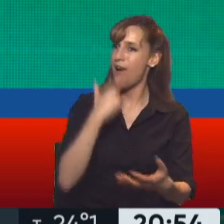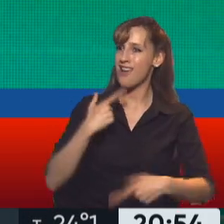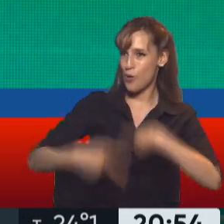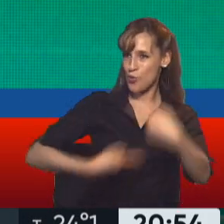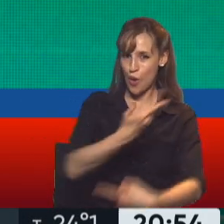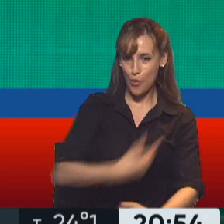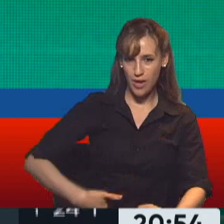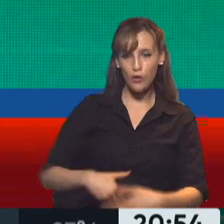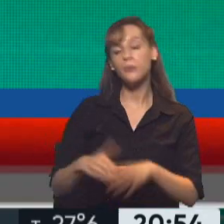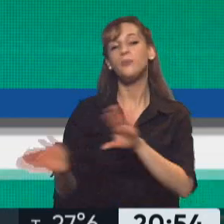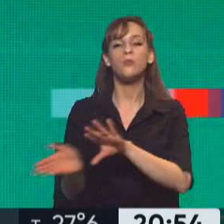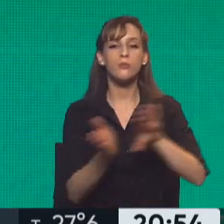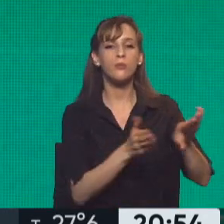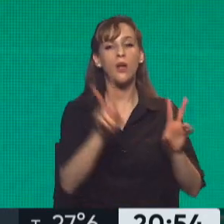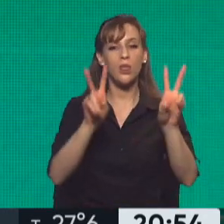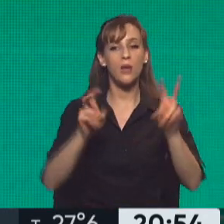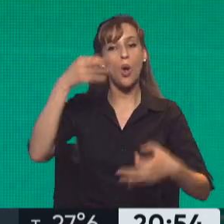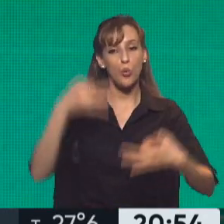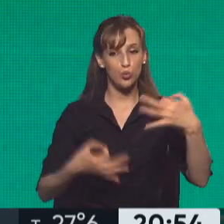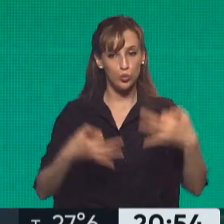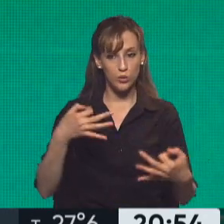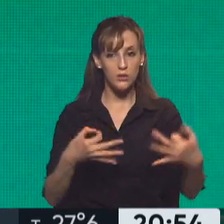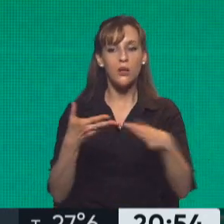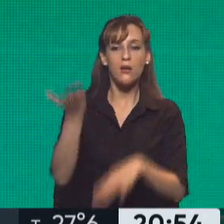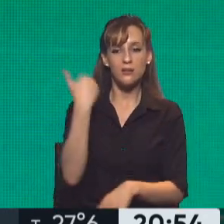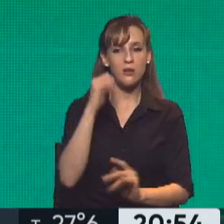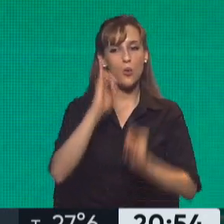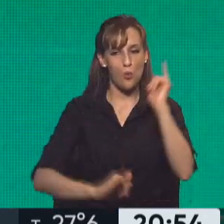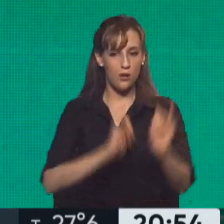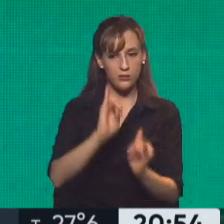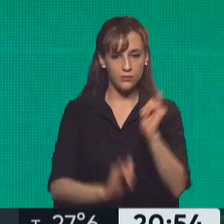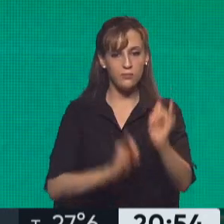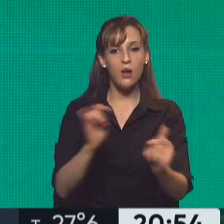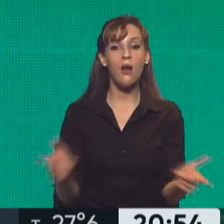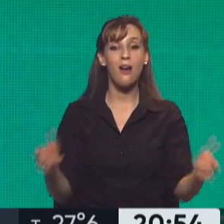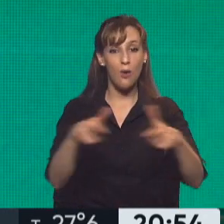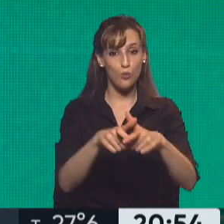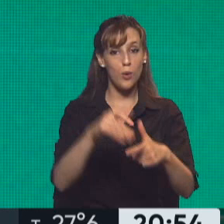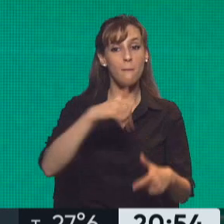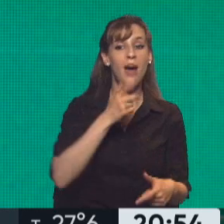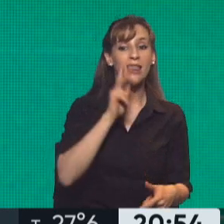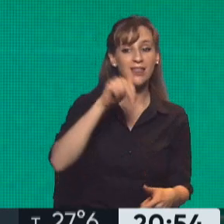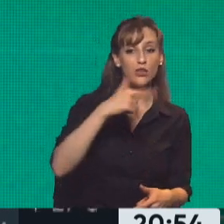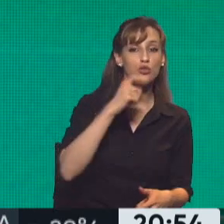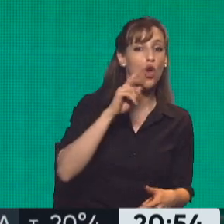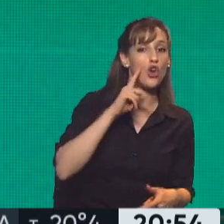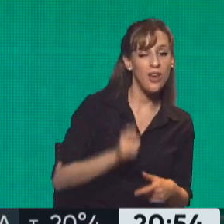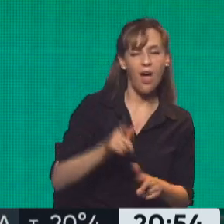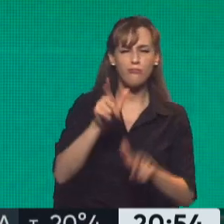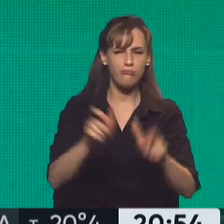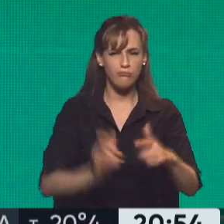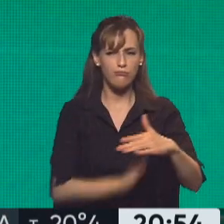vamos a hablar del tema de la justicia. Ayer lo comentábamos también, ¿no? La reunión de Martín Soria con los integrantes de la Corte Suprema de Justicia, una